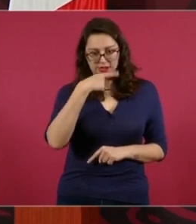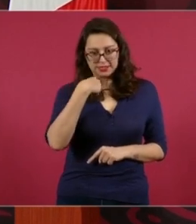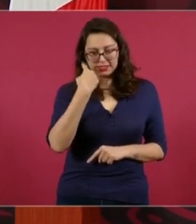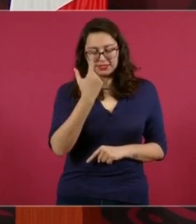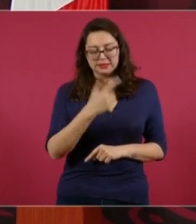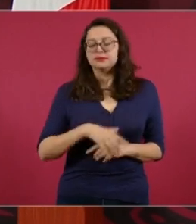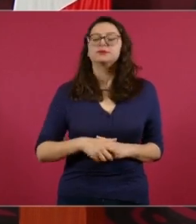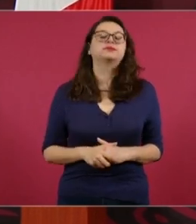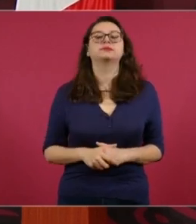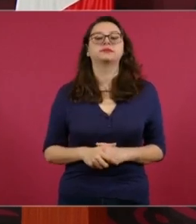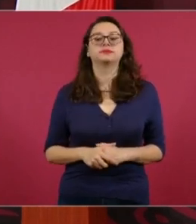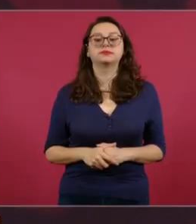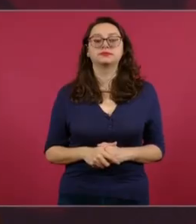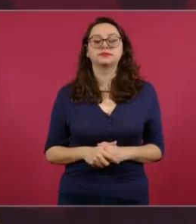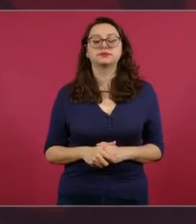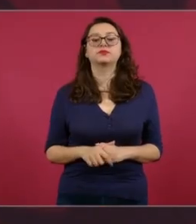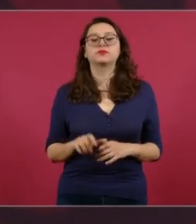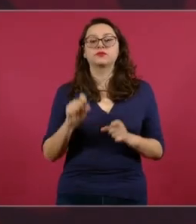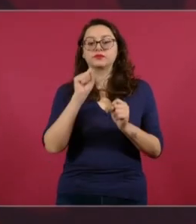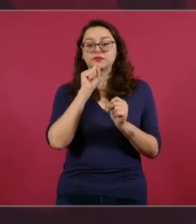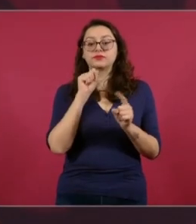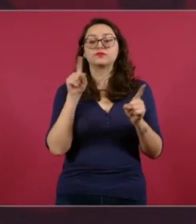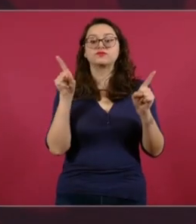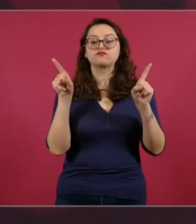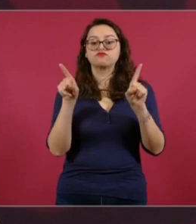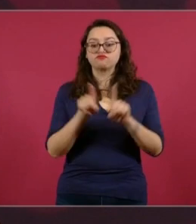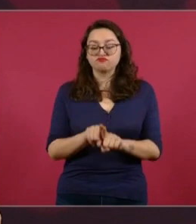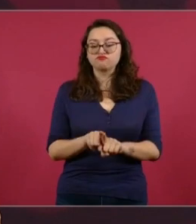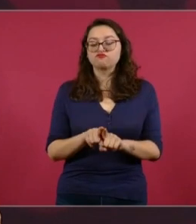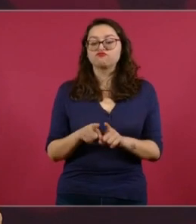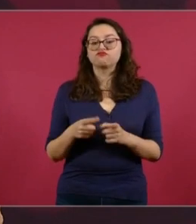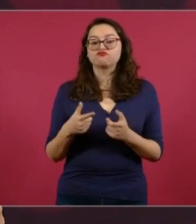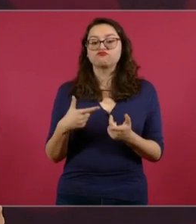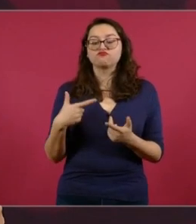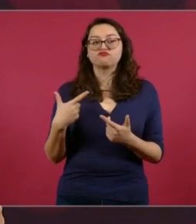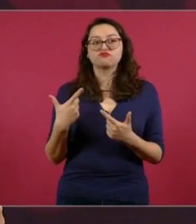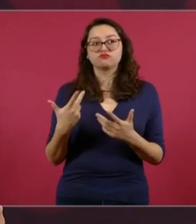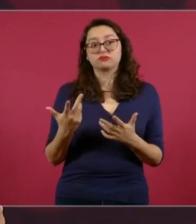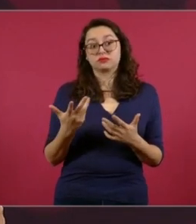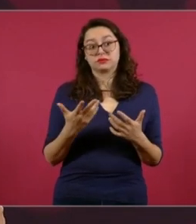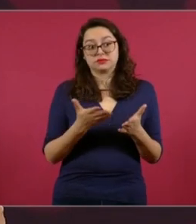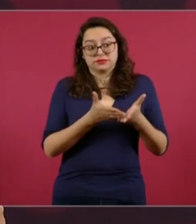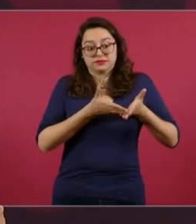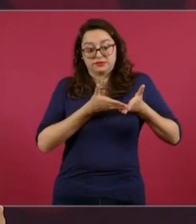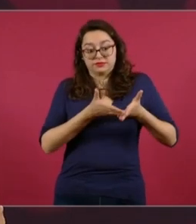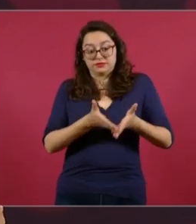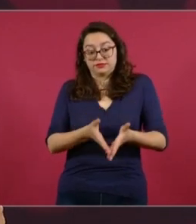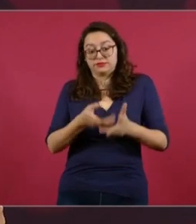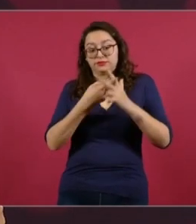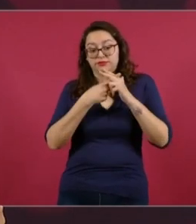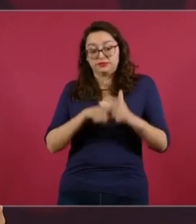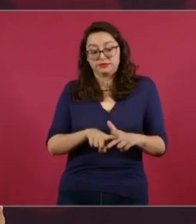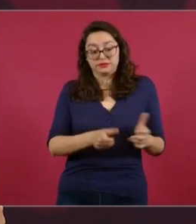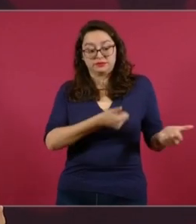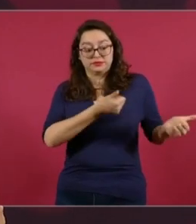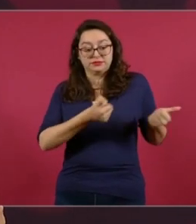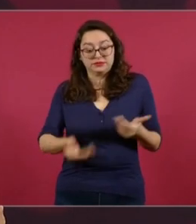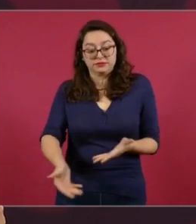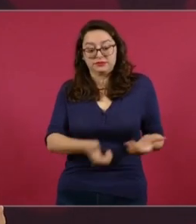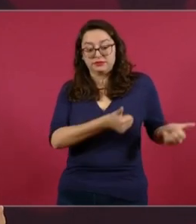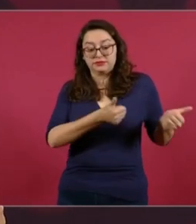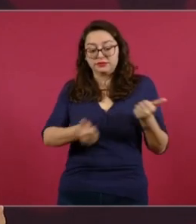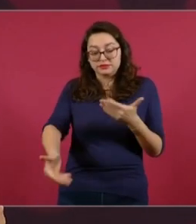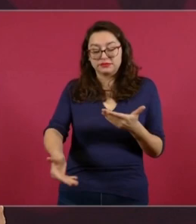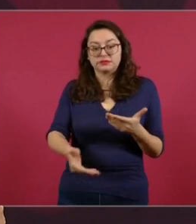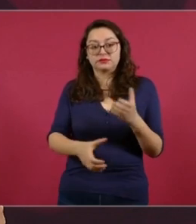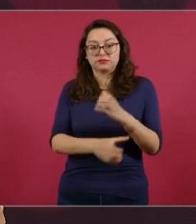todos los vagones para carga, las locomotoras que